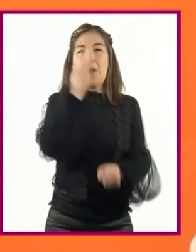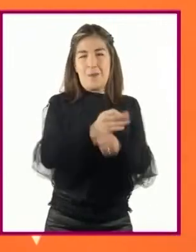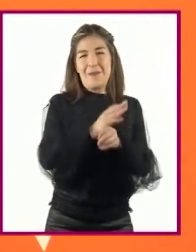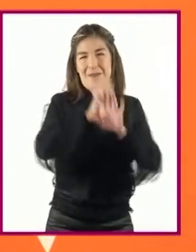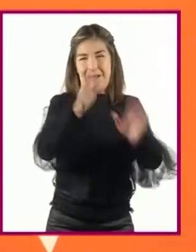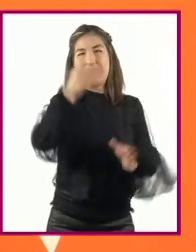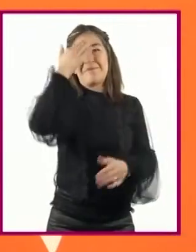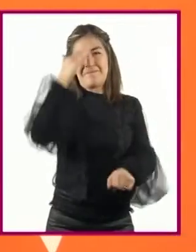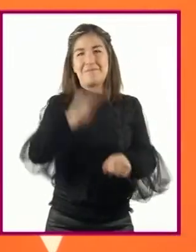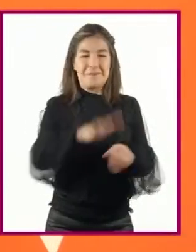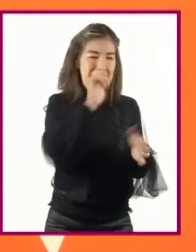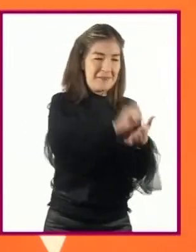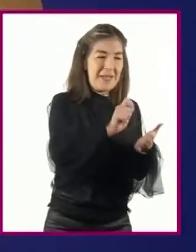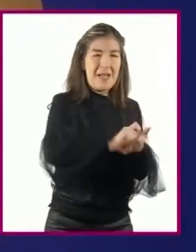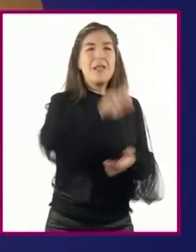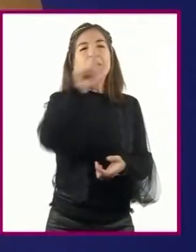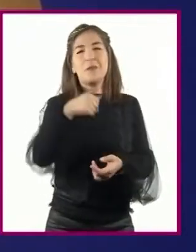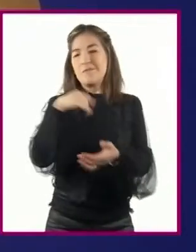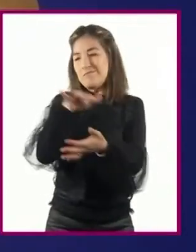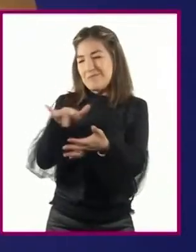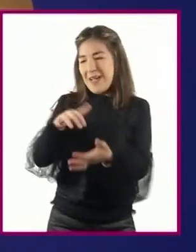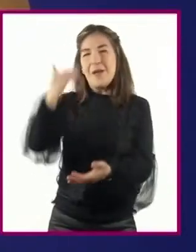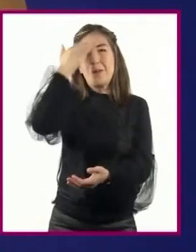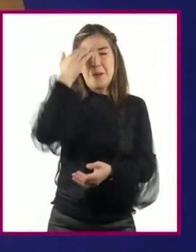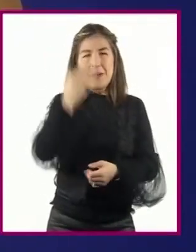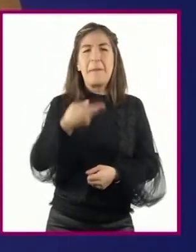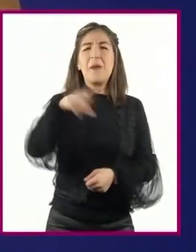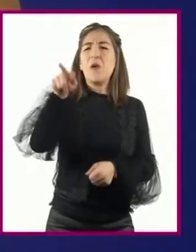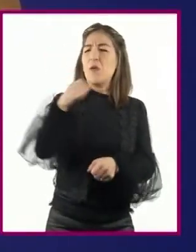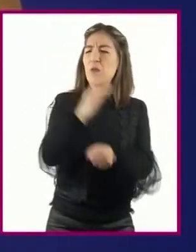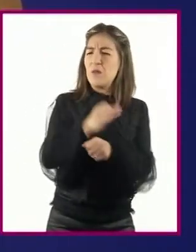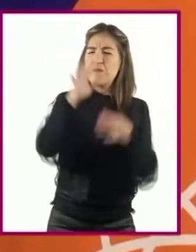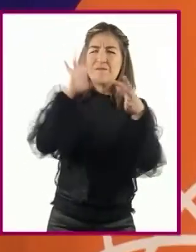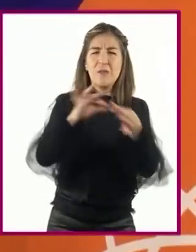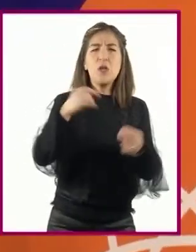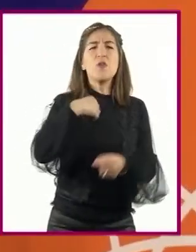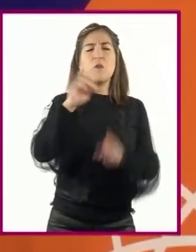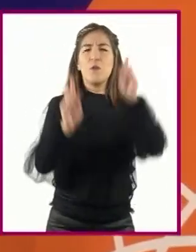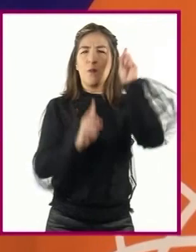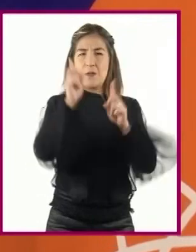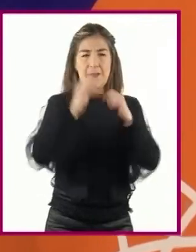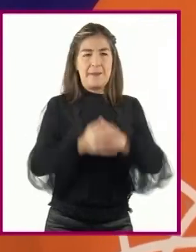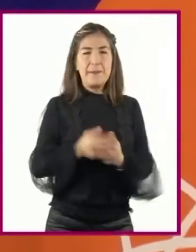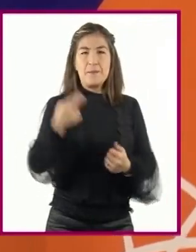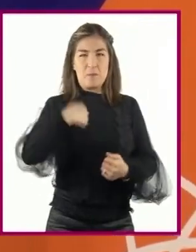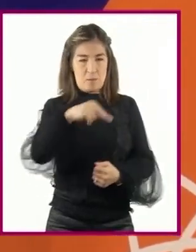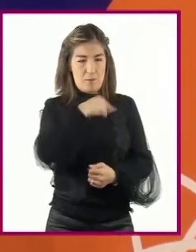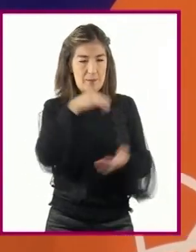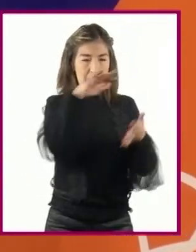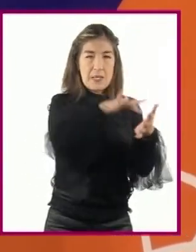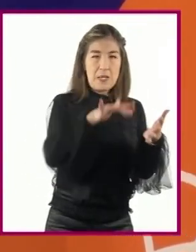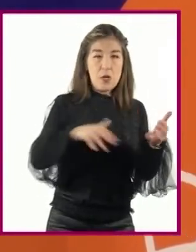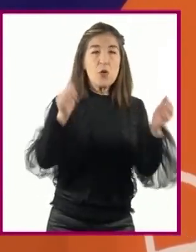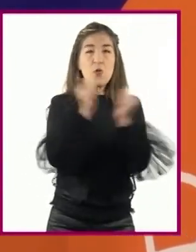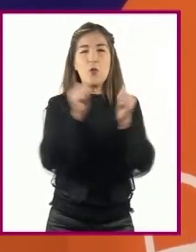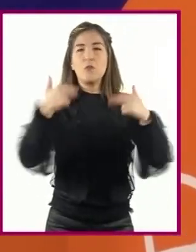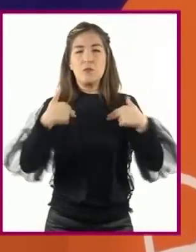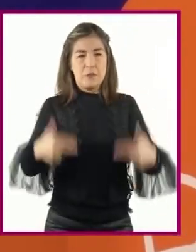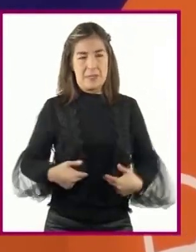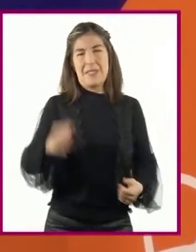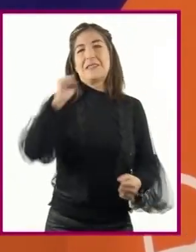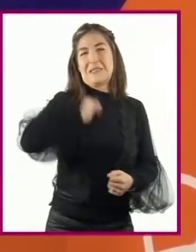para buscarlos después y conocerlos. Pero mientras hablaba me surgió otra duda. Nosotros somos lectores y seres humanos del siglo